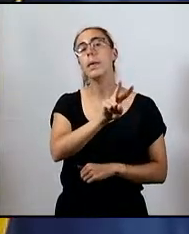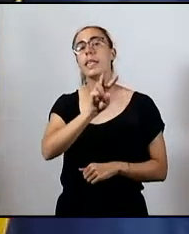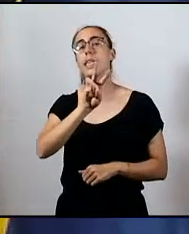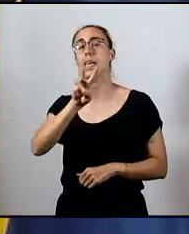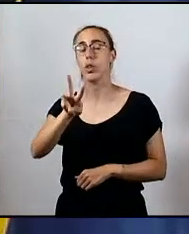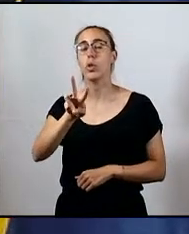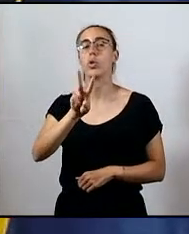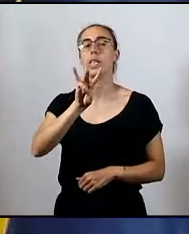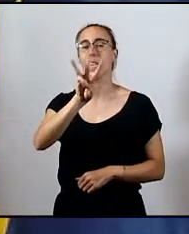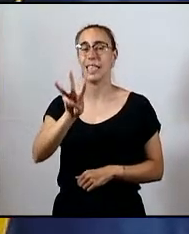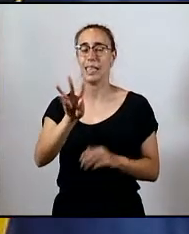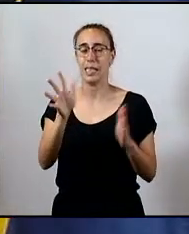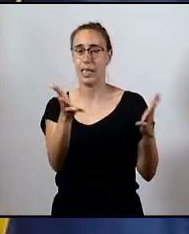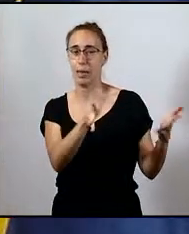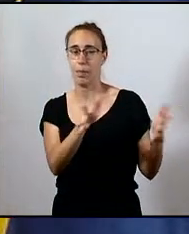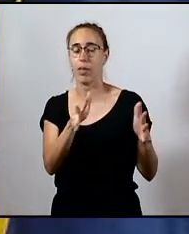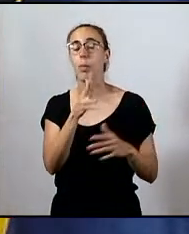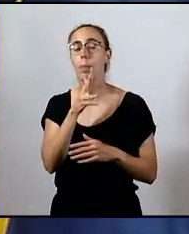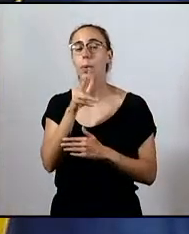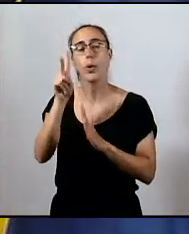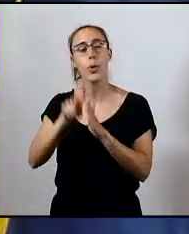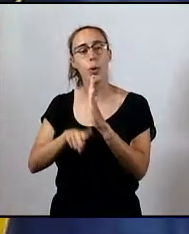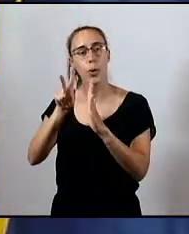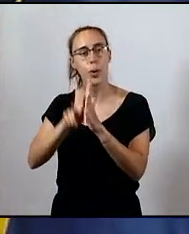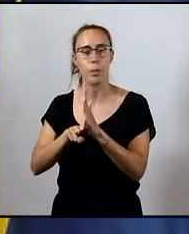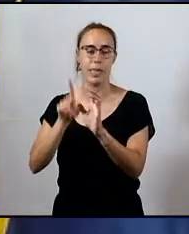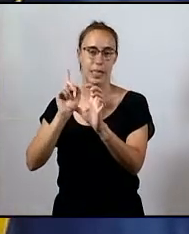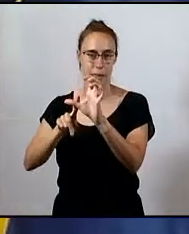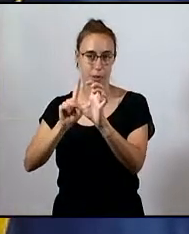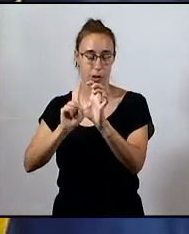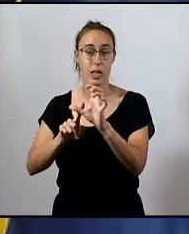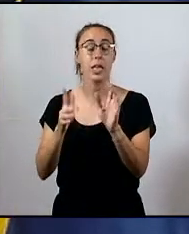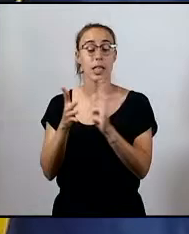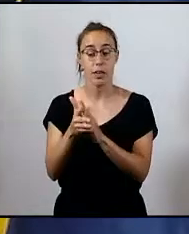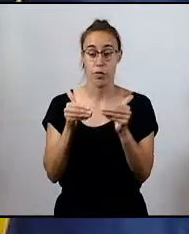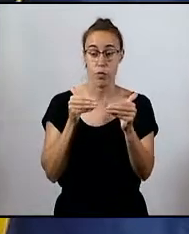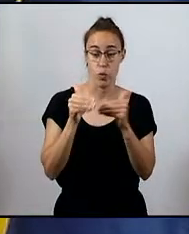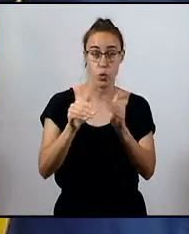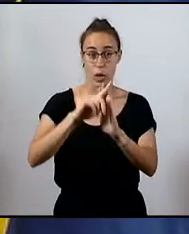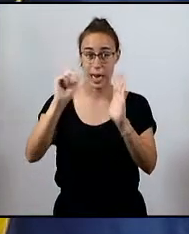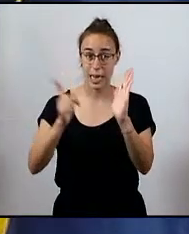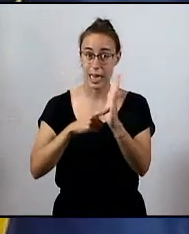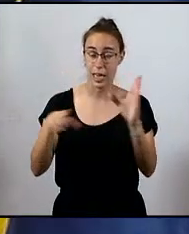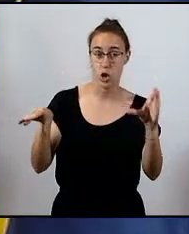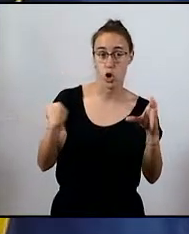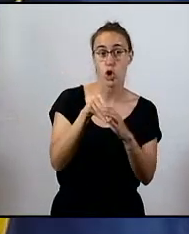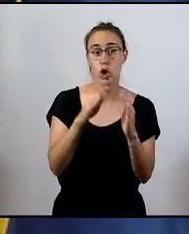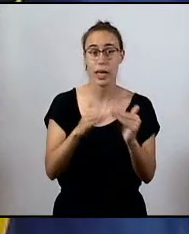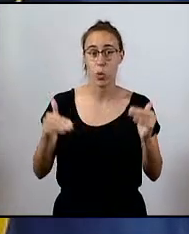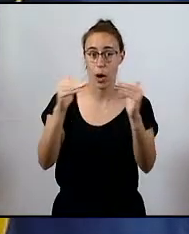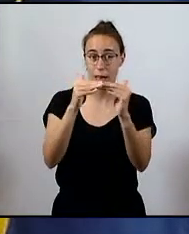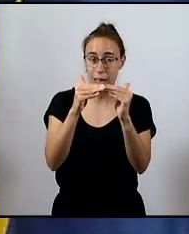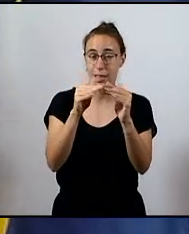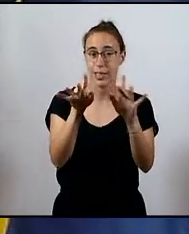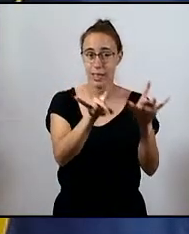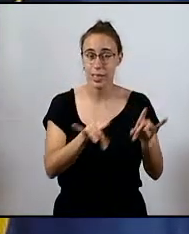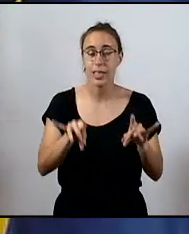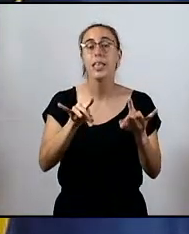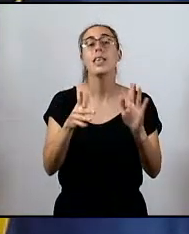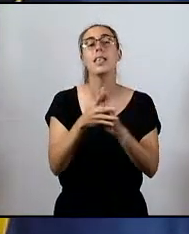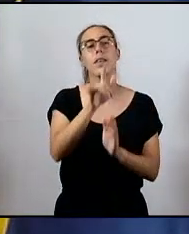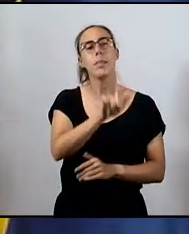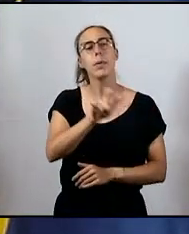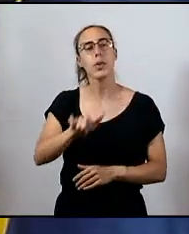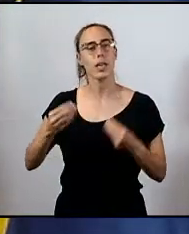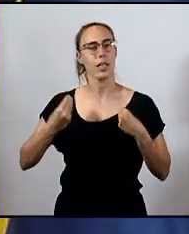territorial de Extremadura. Con la futura Ley de Cohesión e Igualdad Territorial planteamos que los residentes de las pedanías disfruten de los